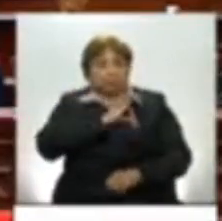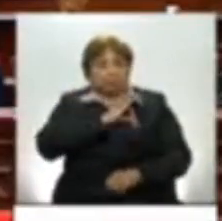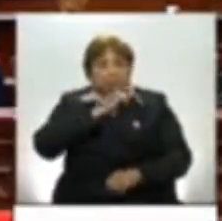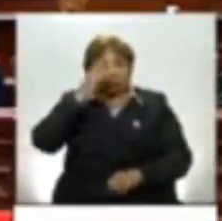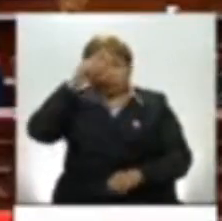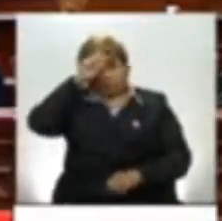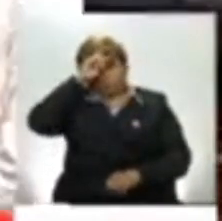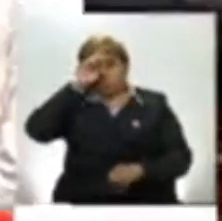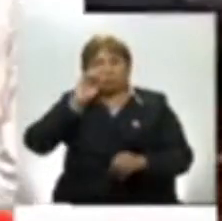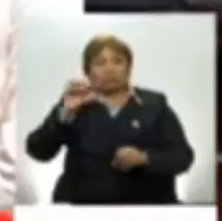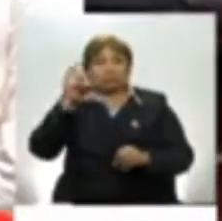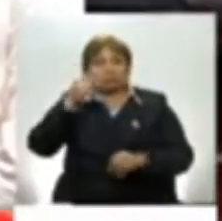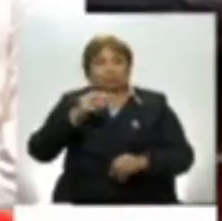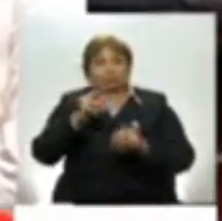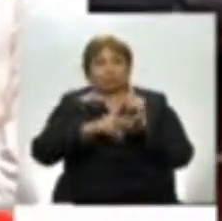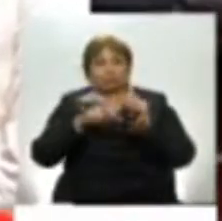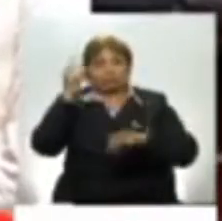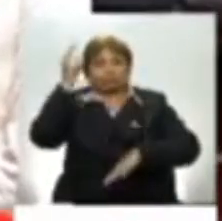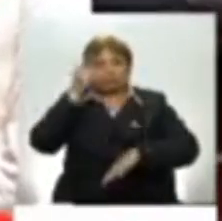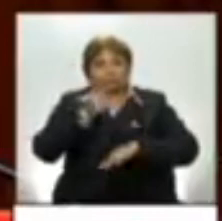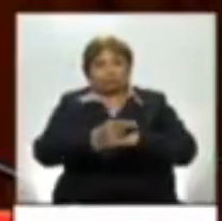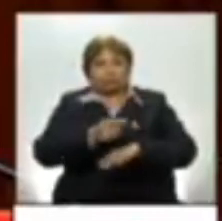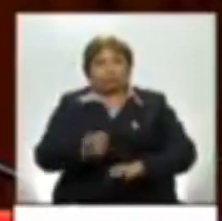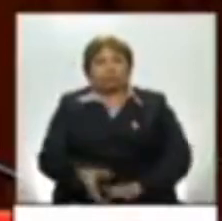no, que la nación se lo demande.